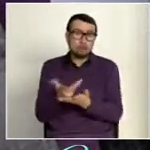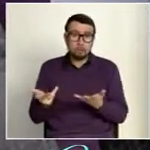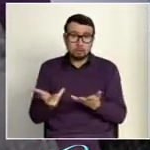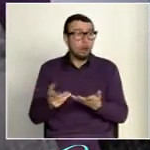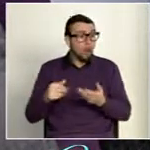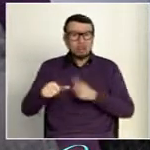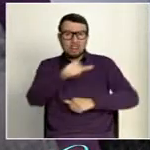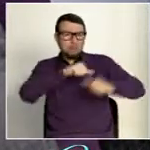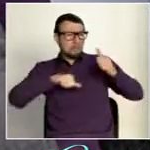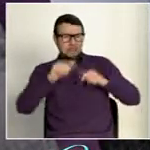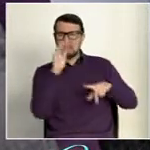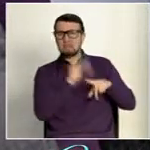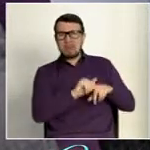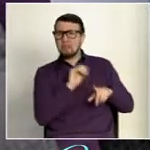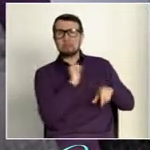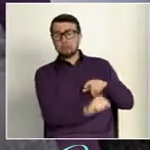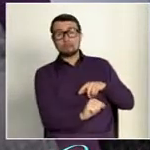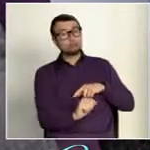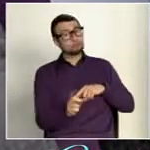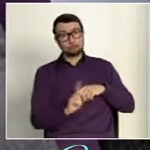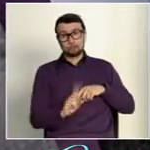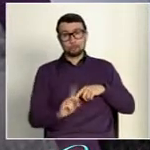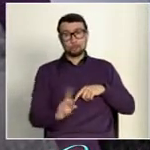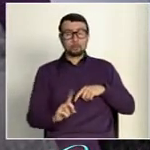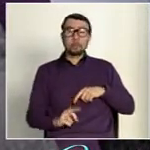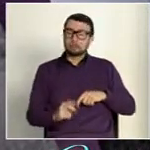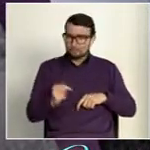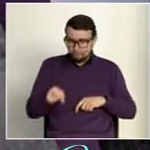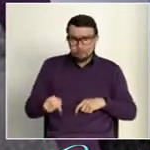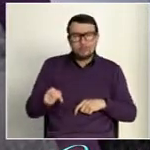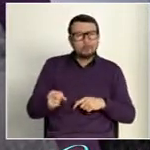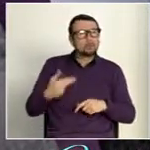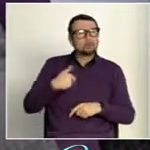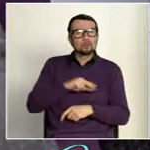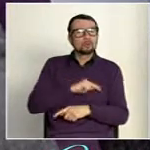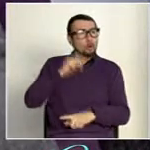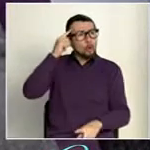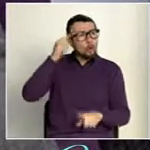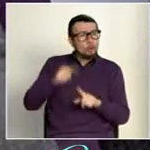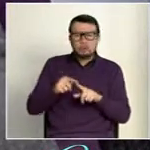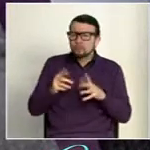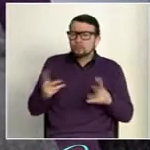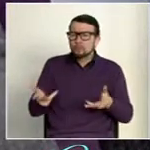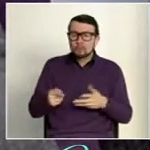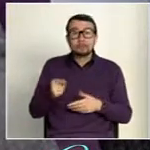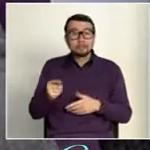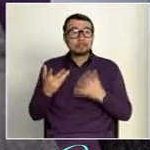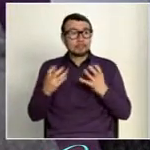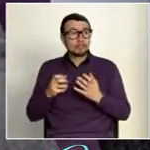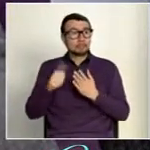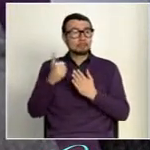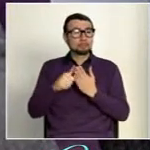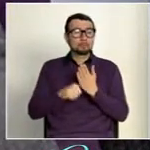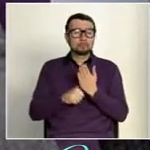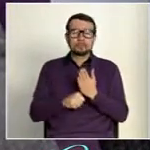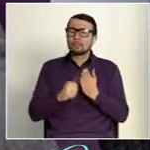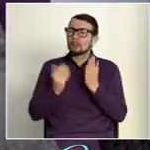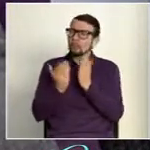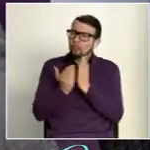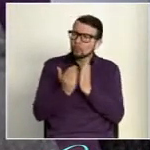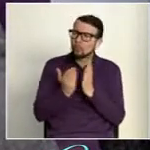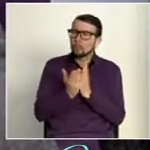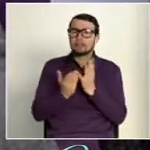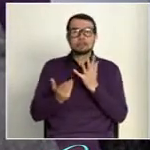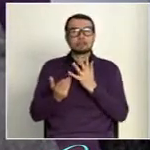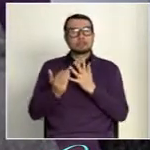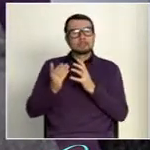médica. Nosotros lo que pretendemos en este espacio es hacer un proceso de educación, de